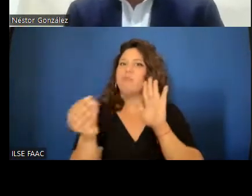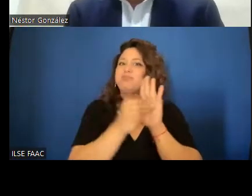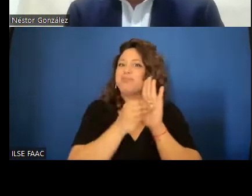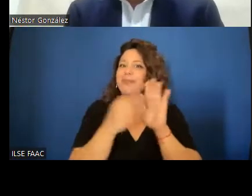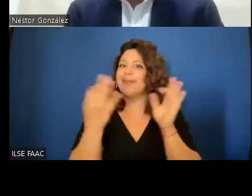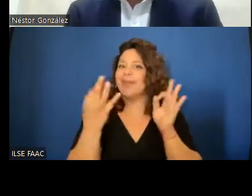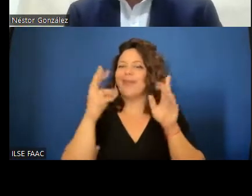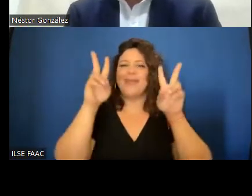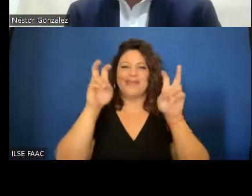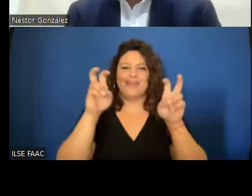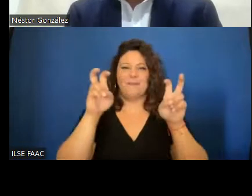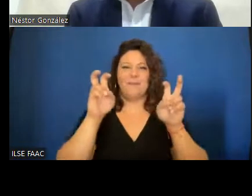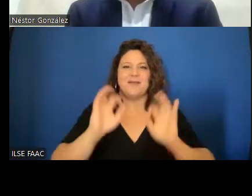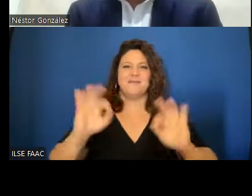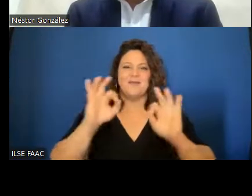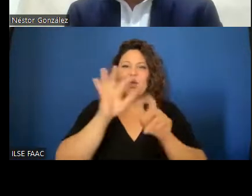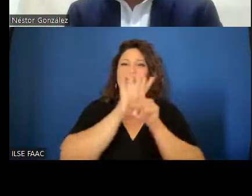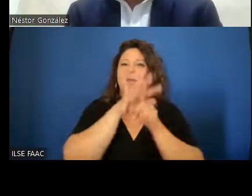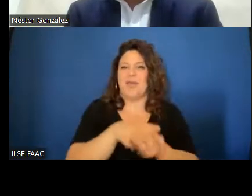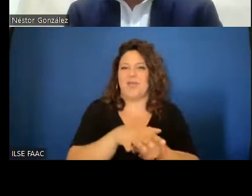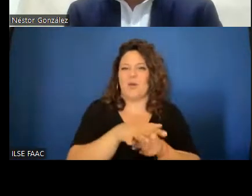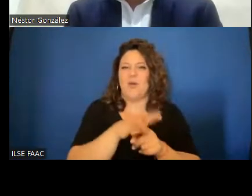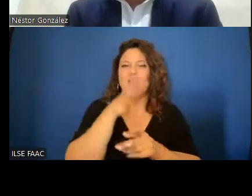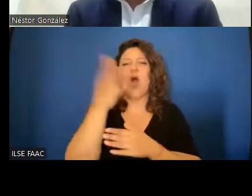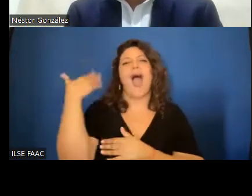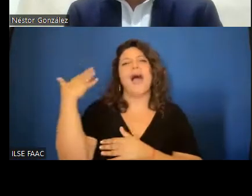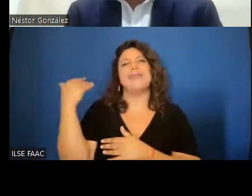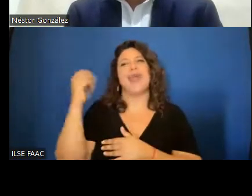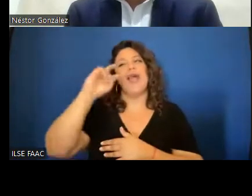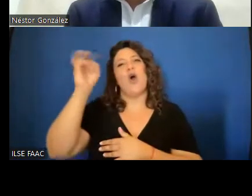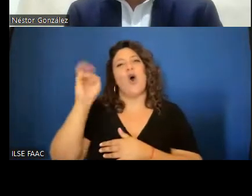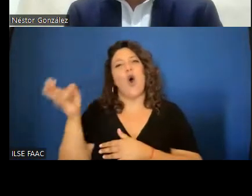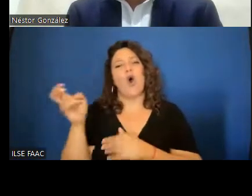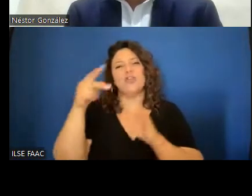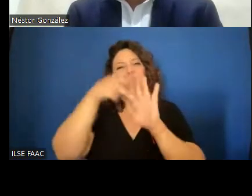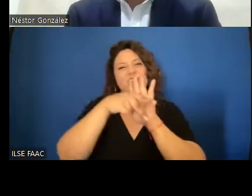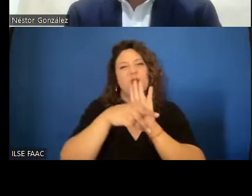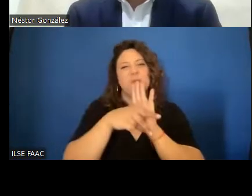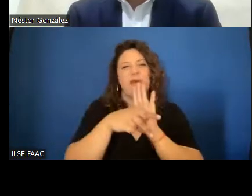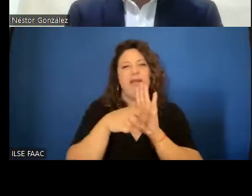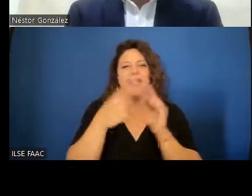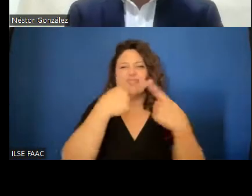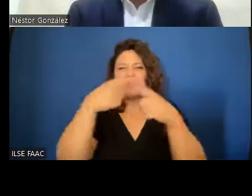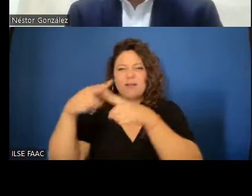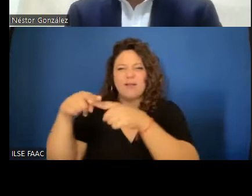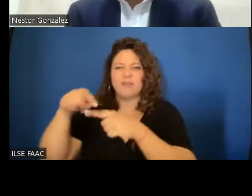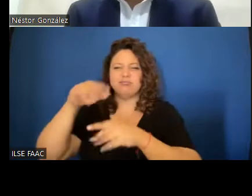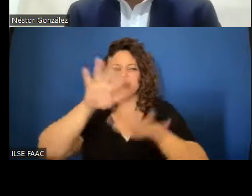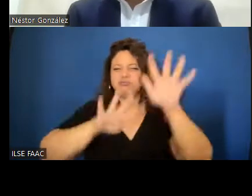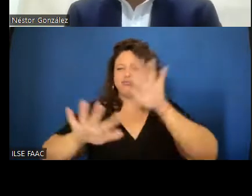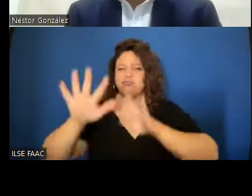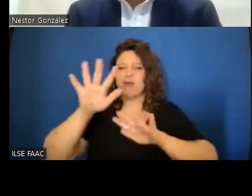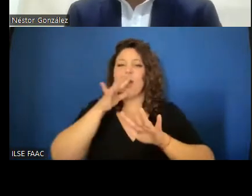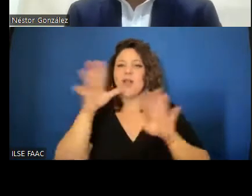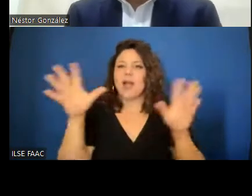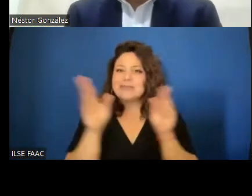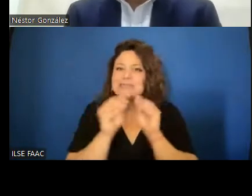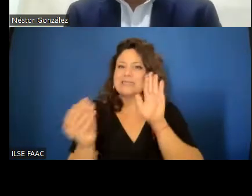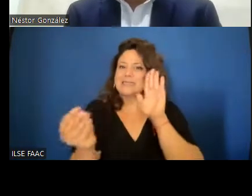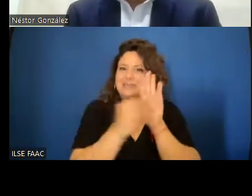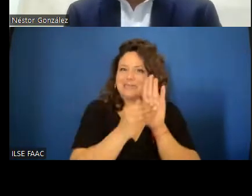a todas las personas. Es totalmente indiferente de que esa persona esté de forma legal o ilegal en España, la edad que